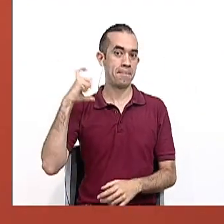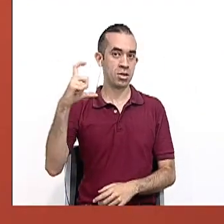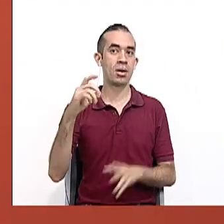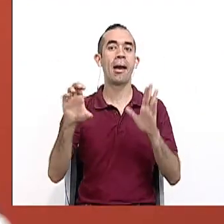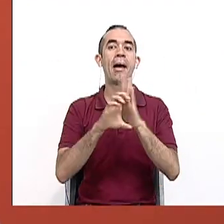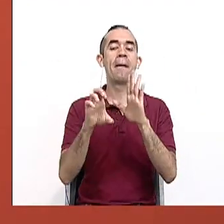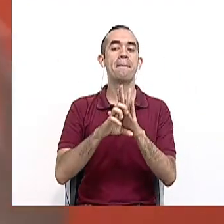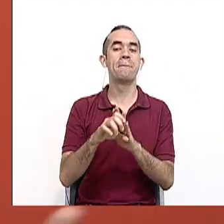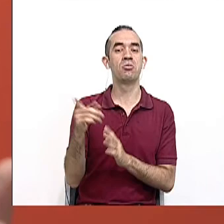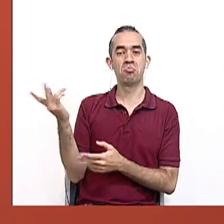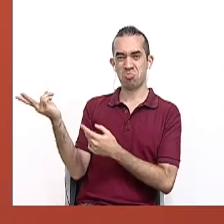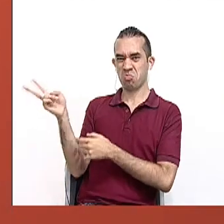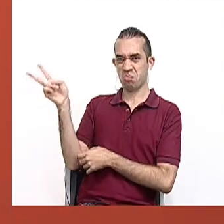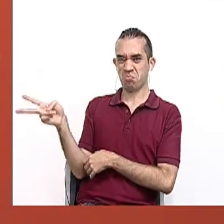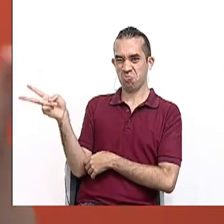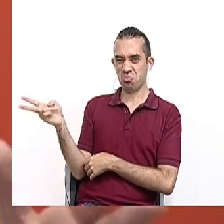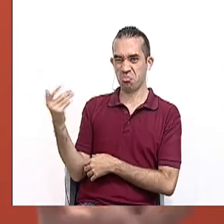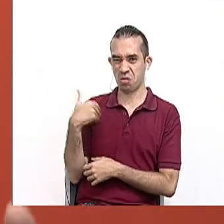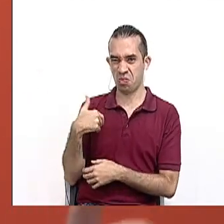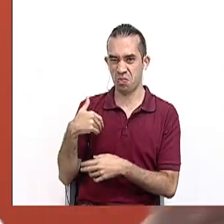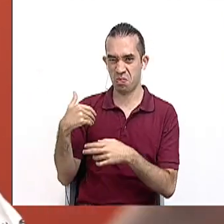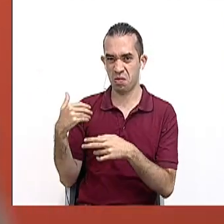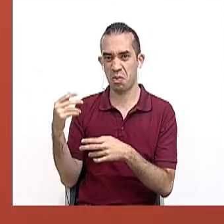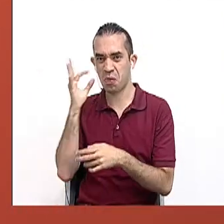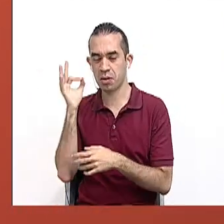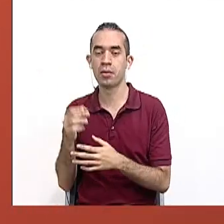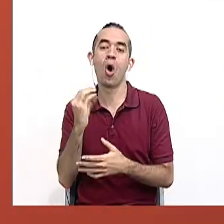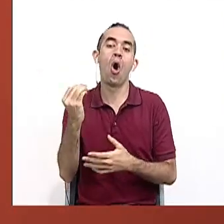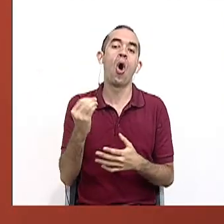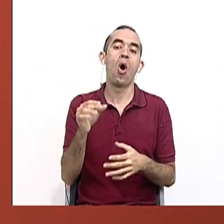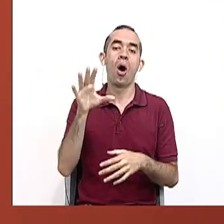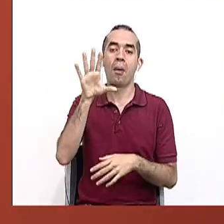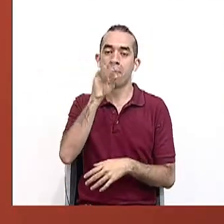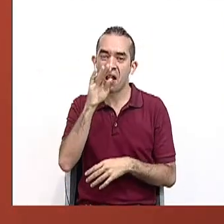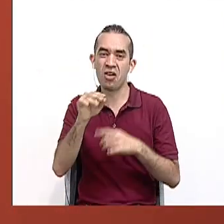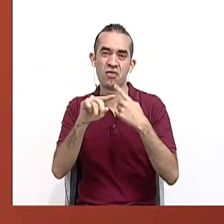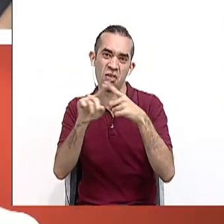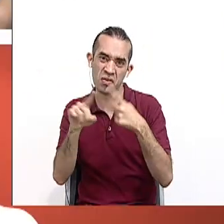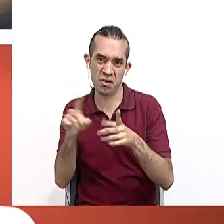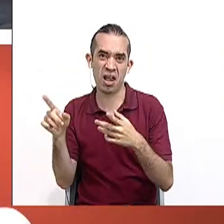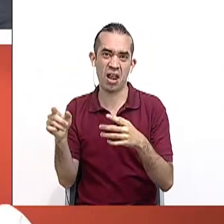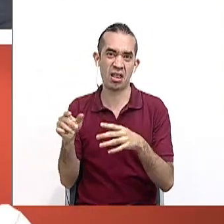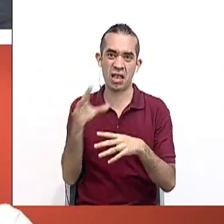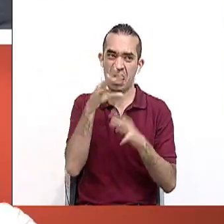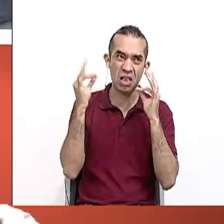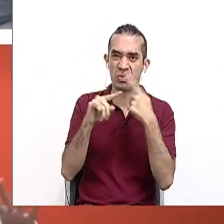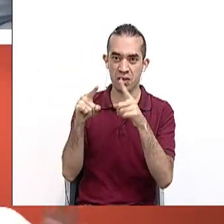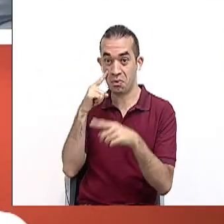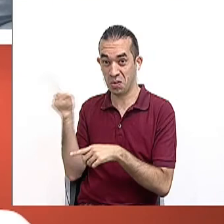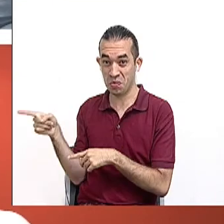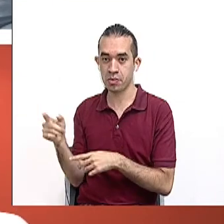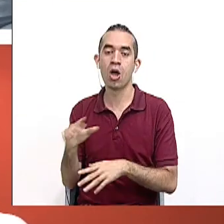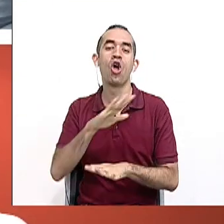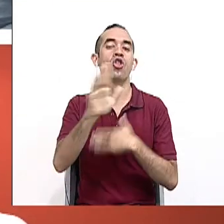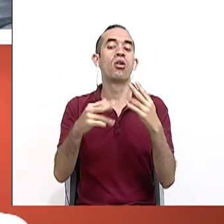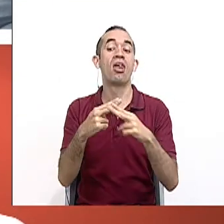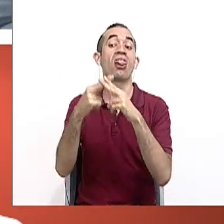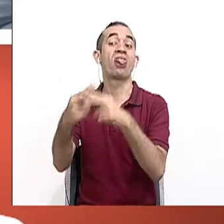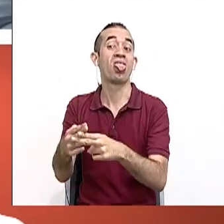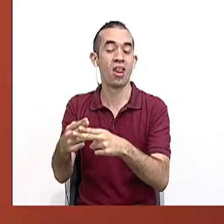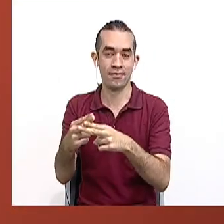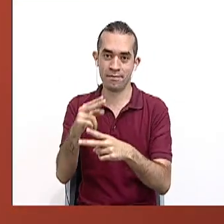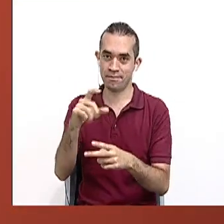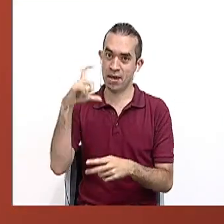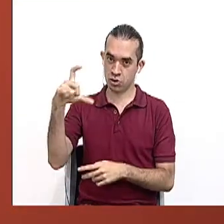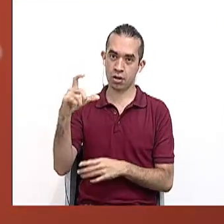ejemplo, Armando, Roxana o también el nombre de nuestras mascotas, como Toby. También todos los sobrenombres van en